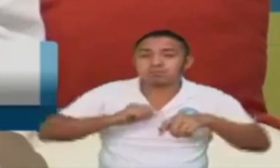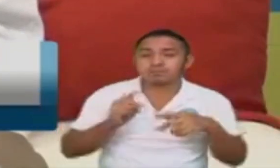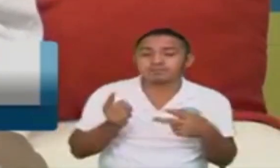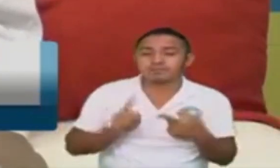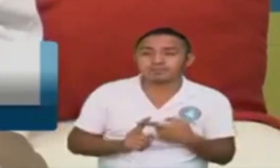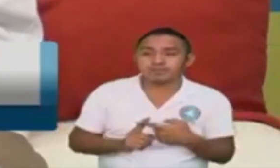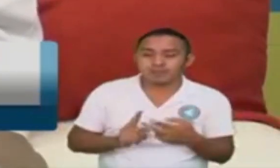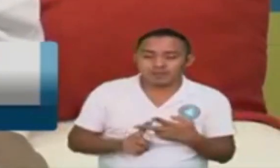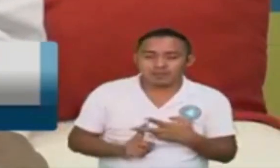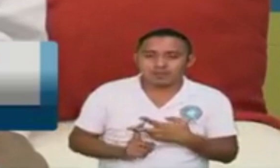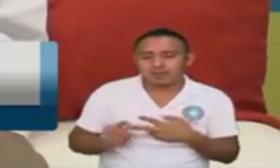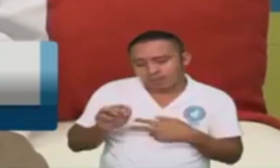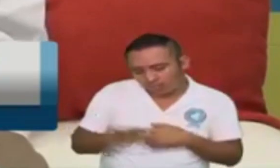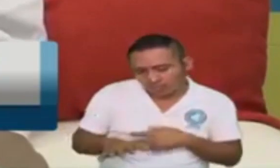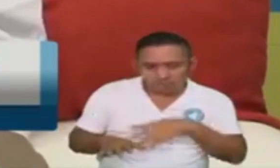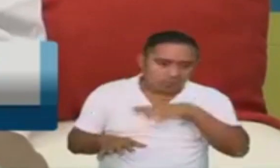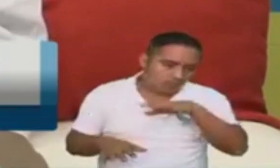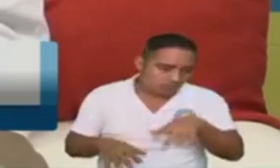lerdo,